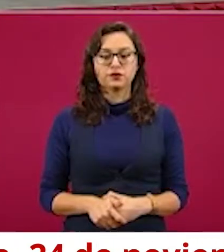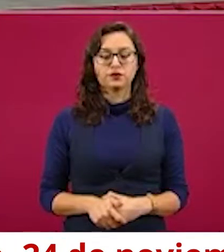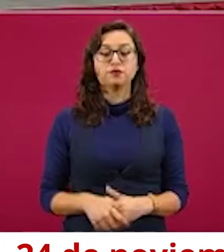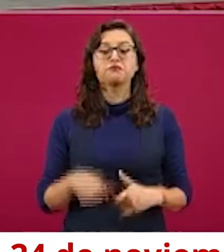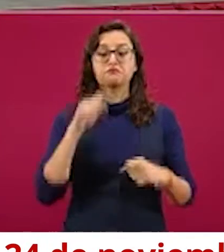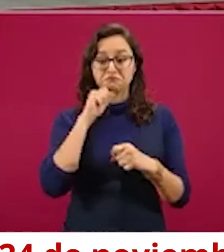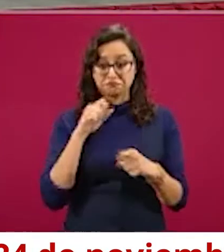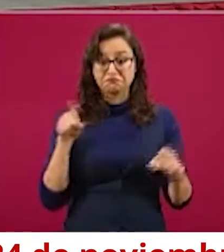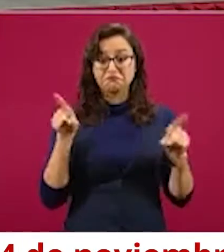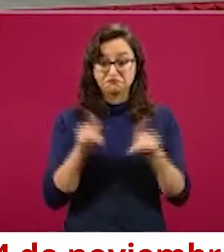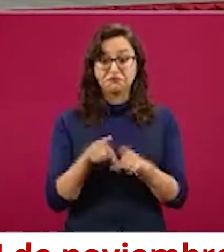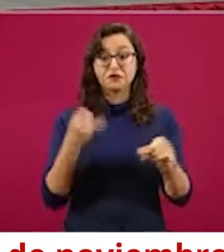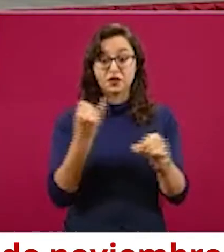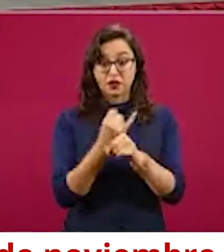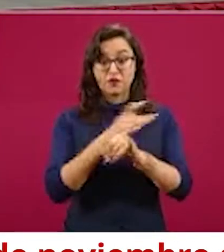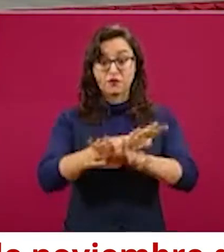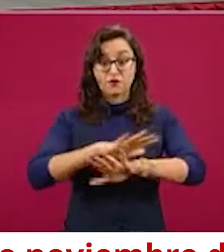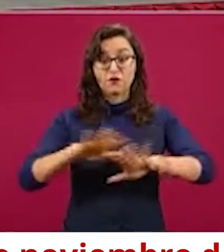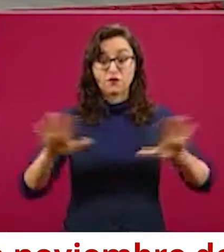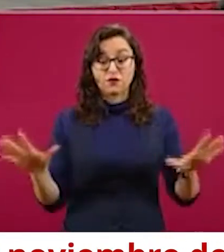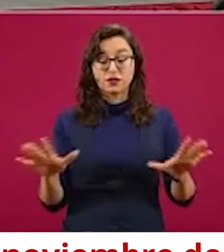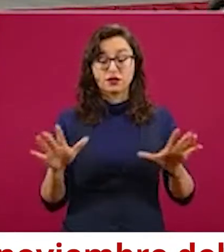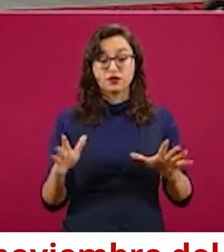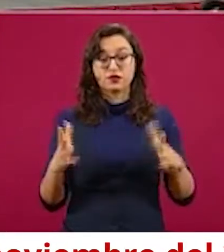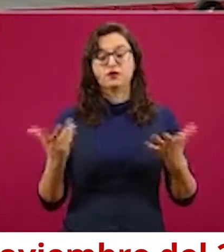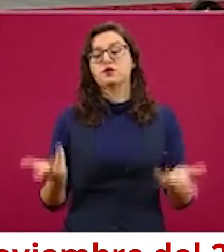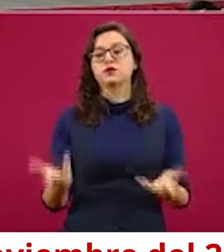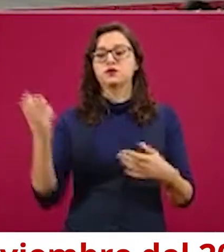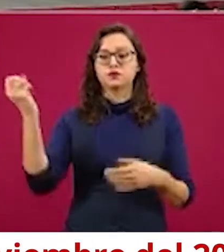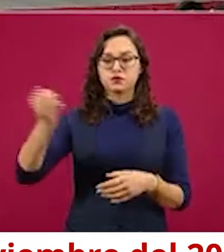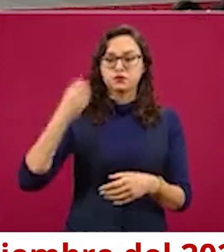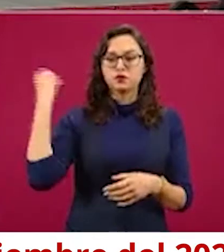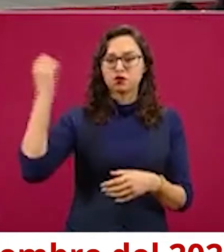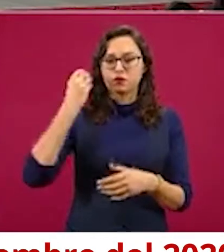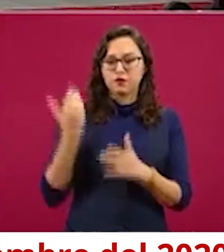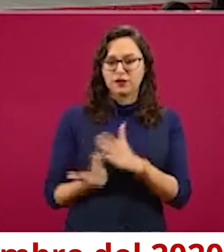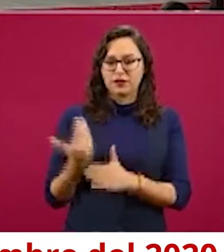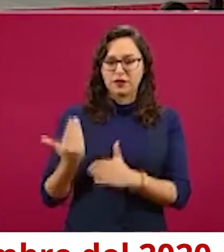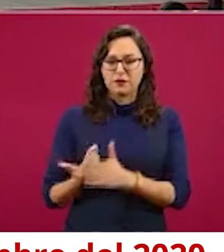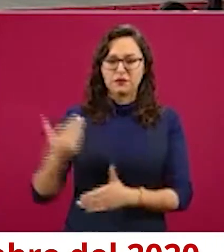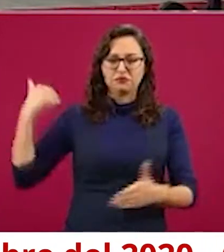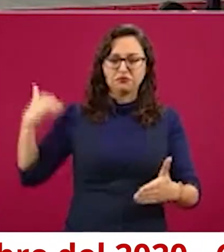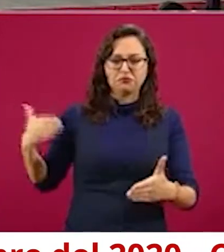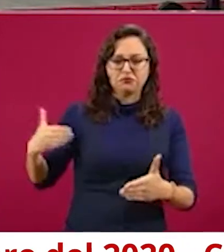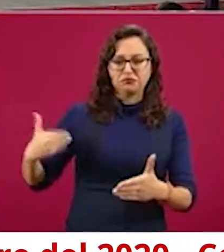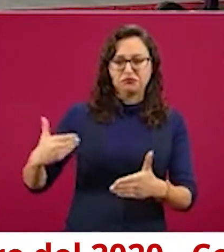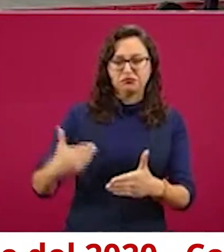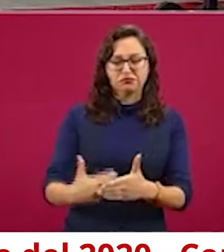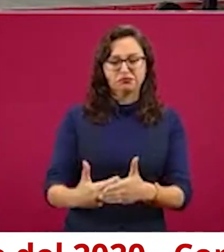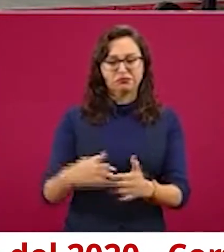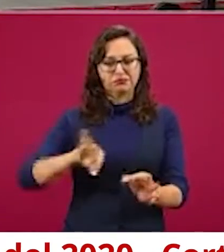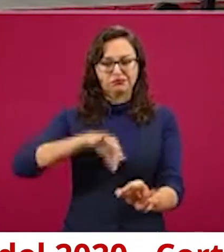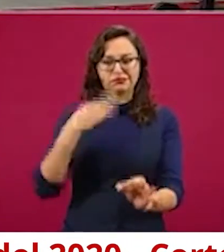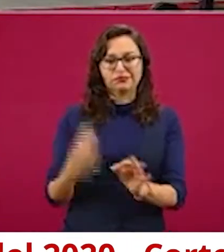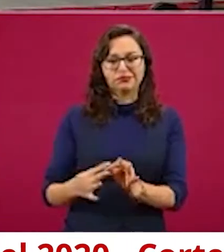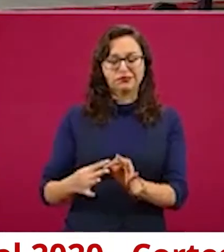llegamos a la conferencia de prensa matutina número